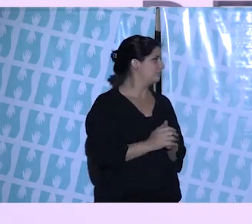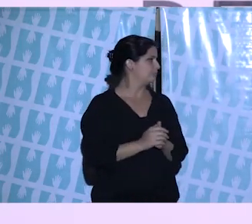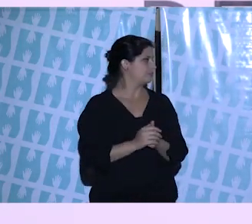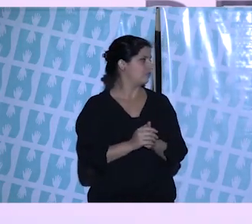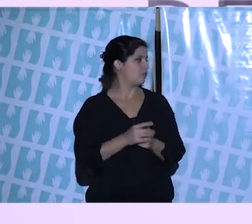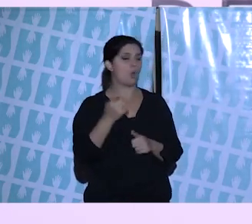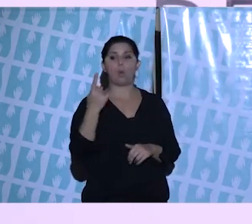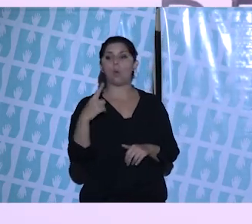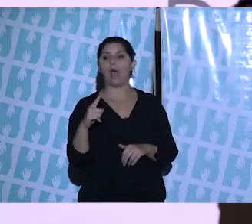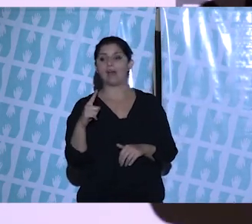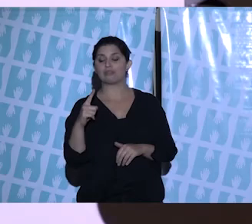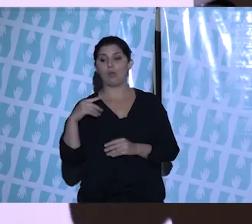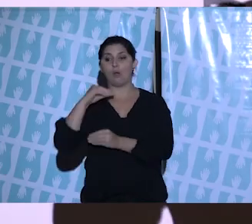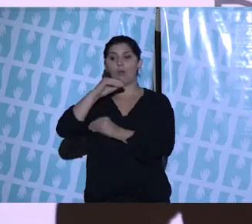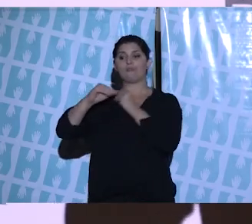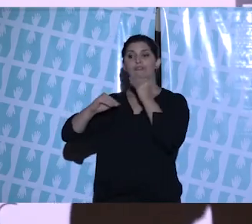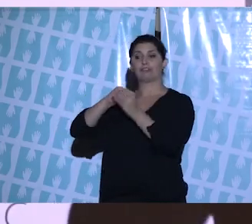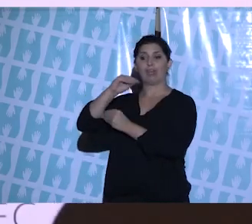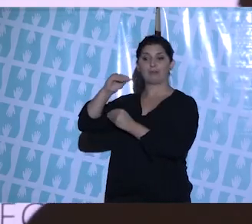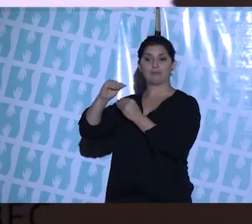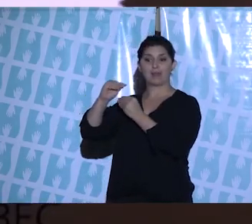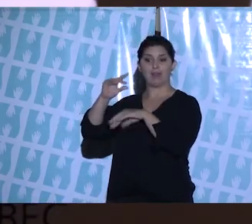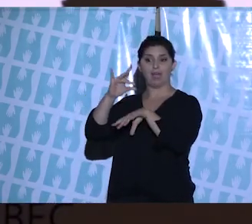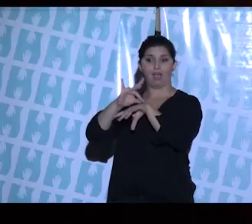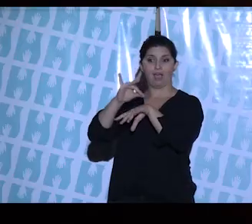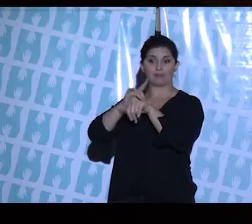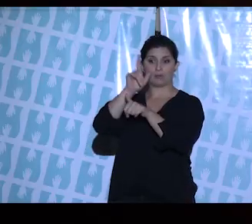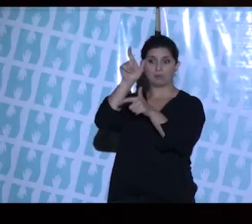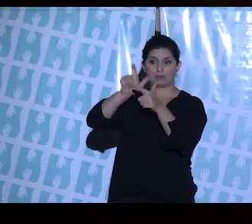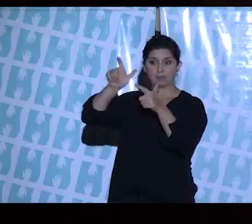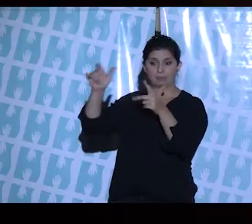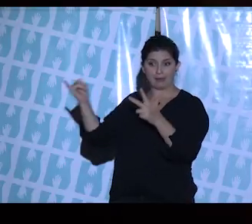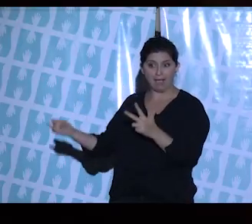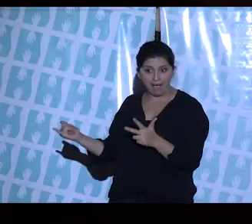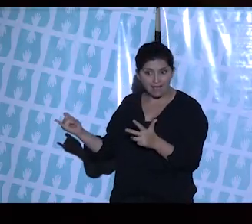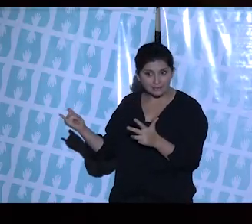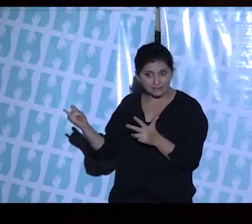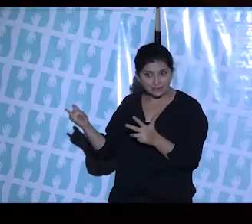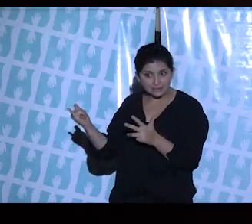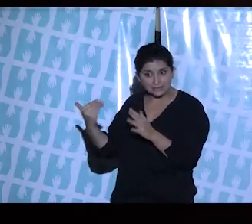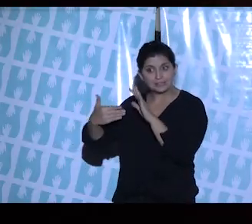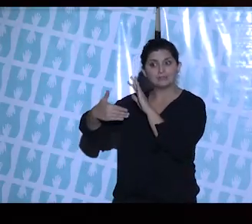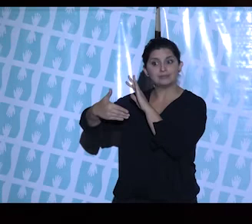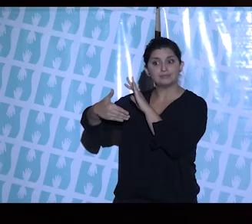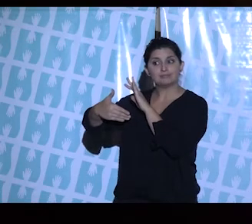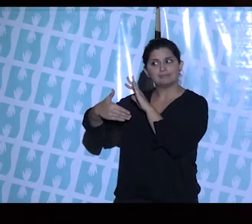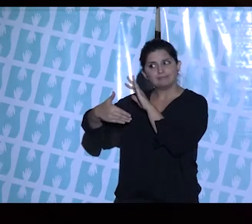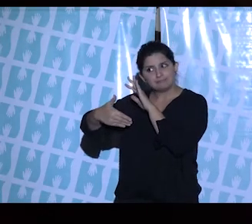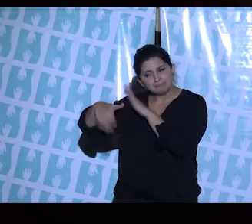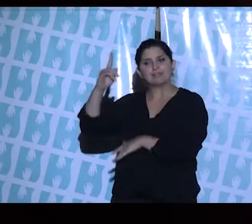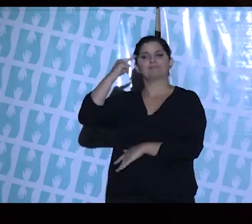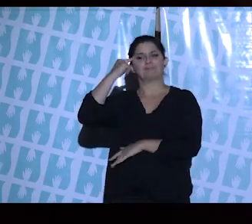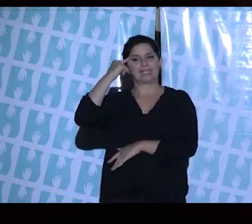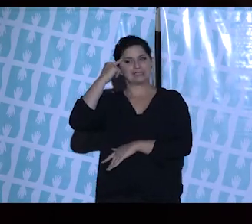Y cuanto más casos haya en la familia, más sospecha hay de una transmisión o